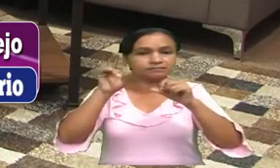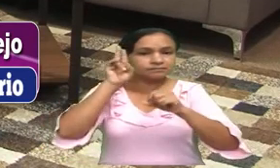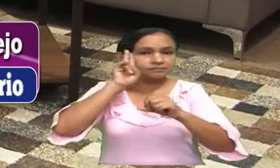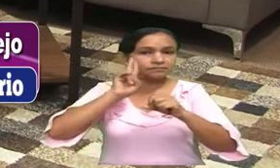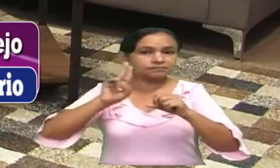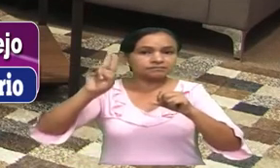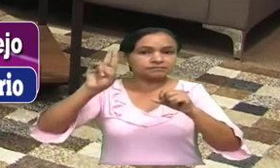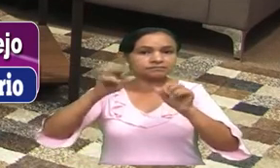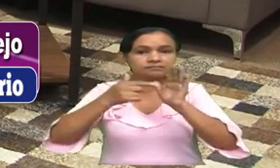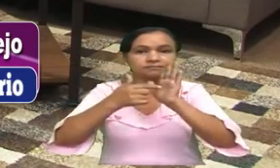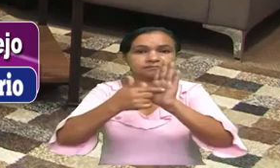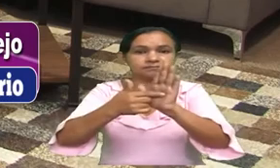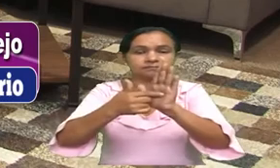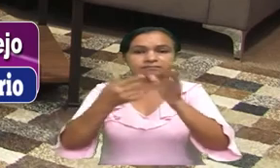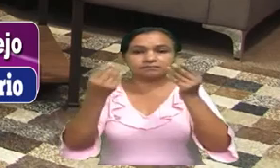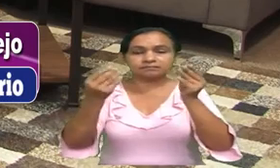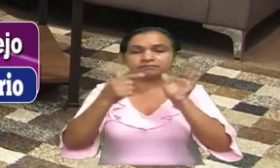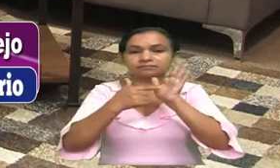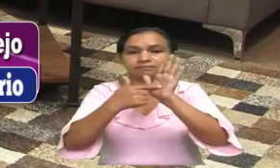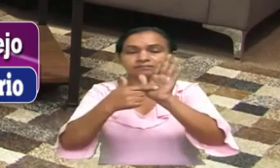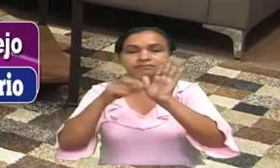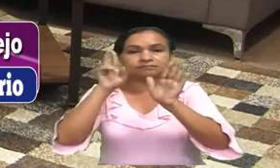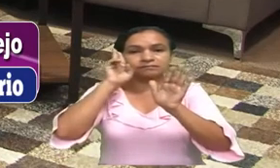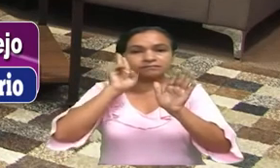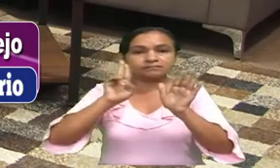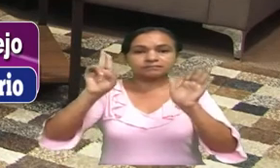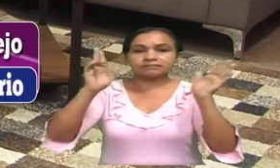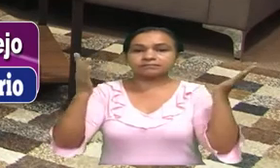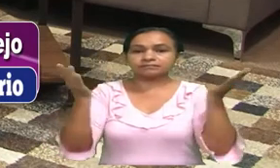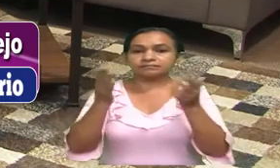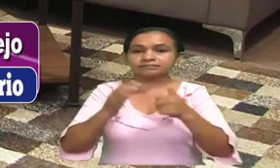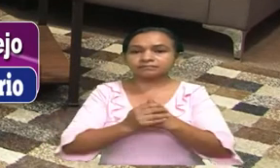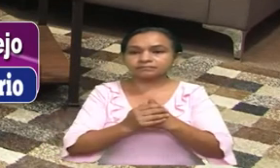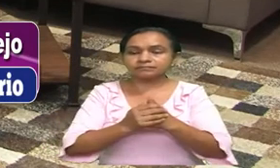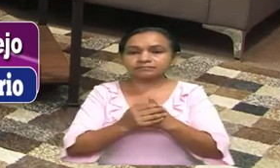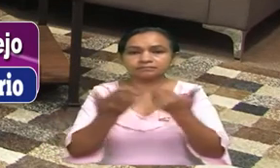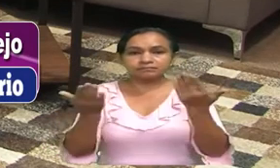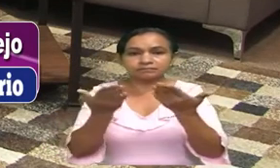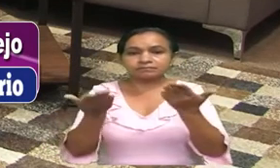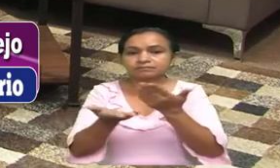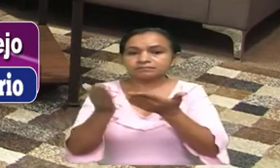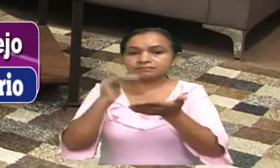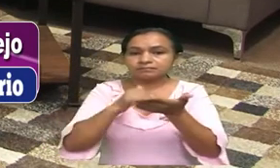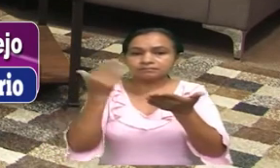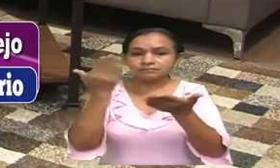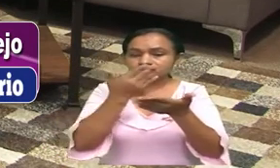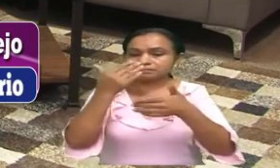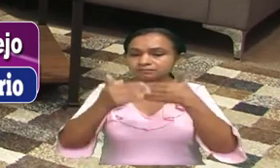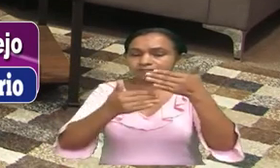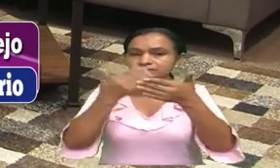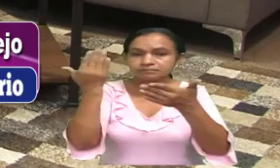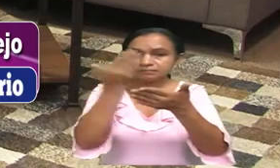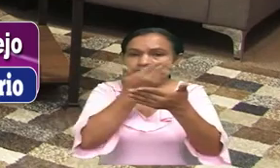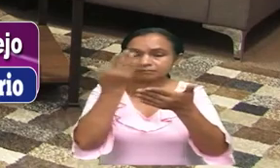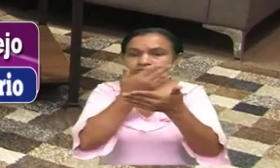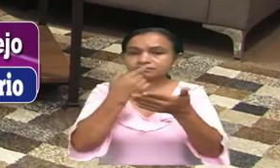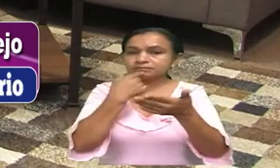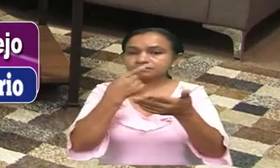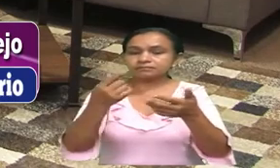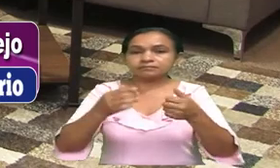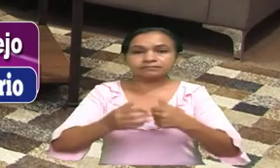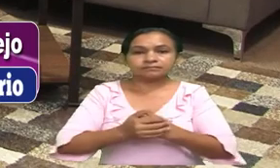un ejemplo, uno de los muchos ejemplos en las universidades, nuestros estudiantes, cómo repusieron sus ciclos académicos. ¿Qué le dicen?